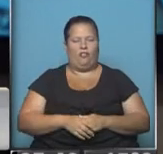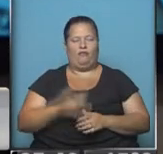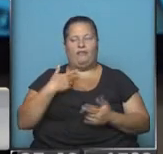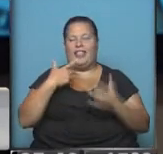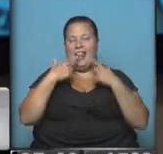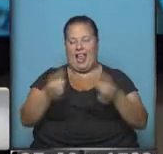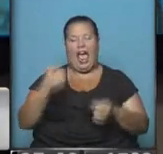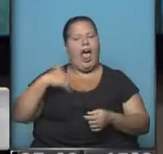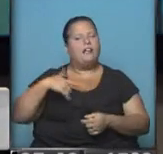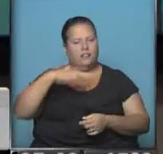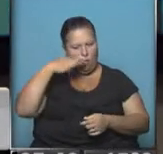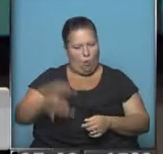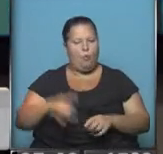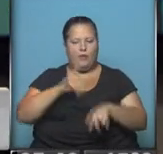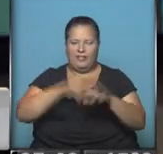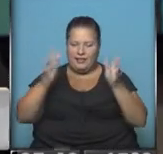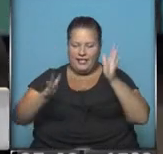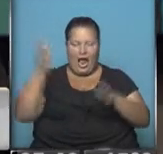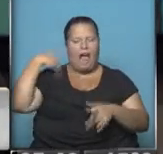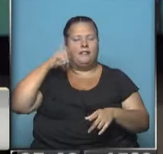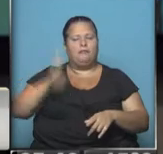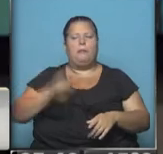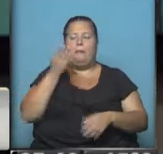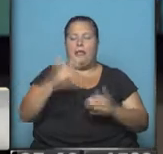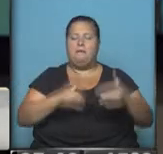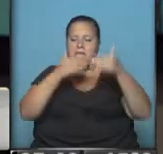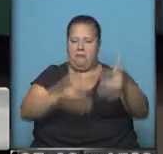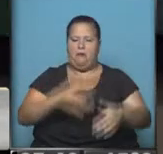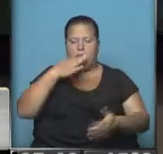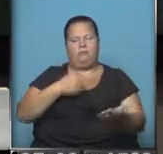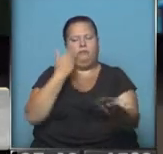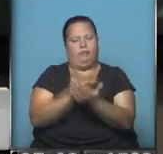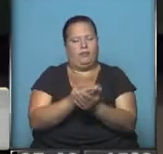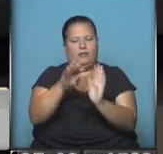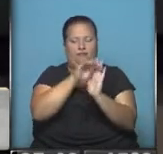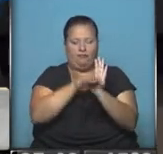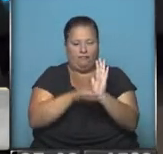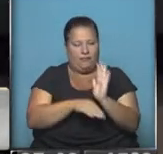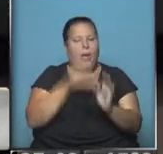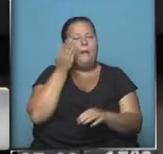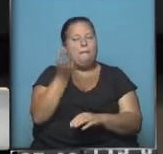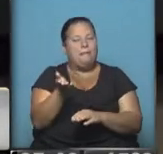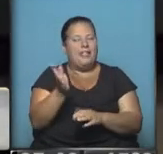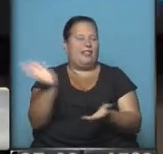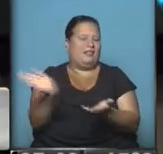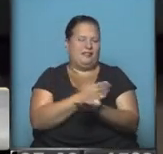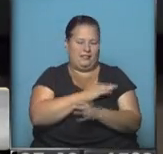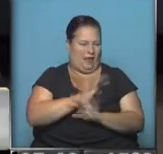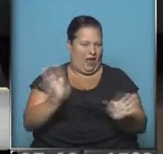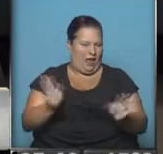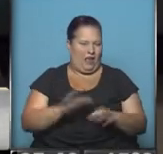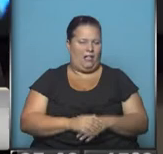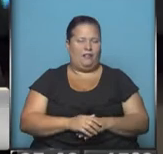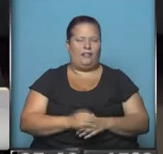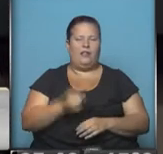argentina no cumplió con los plazos que había previsto que había pedido y presentó la argumentación pidiendo la desestimación directamente